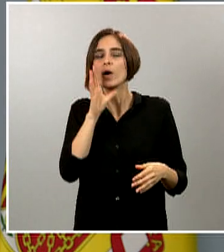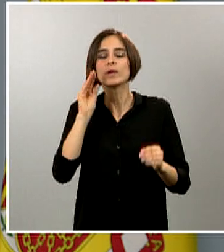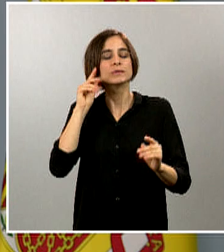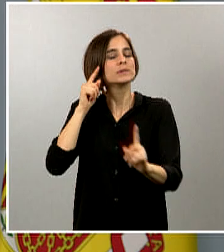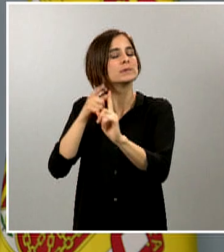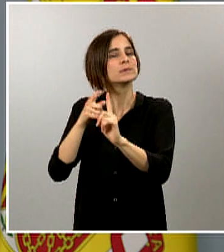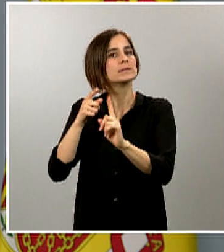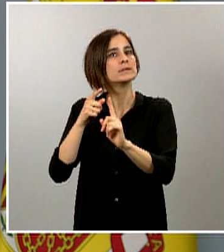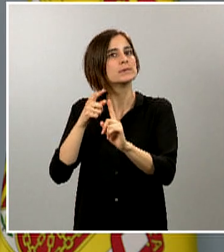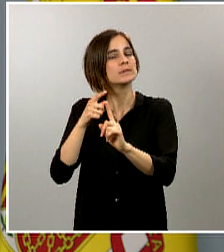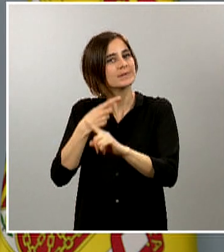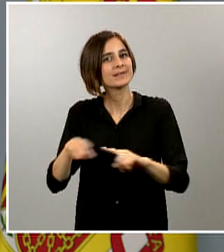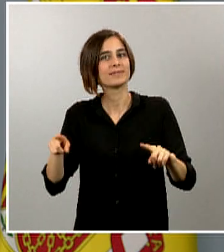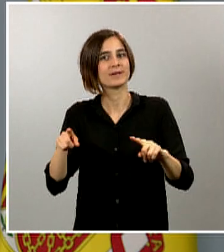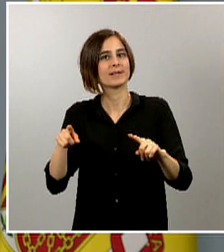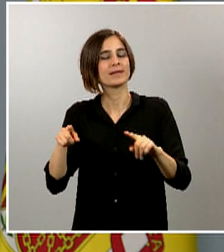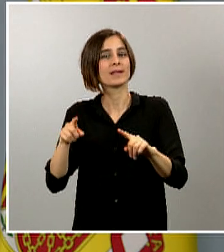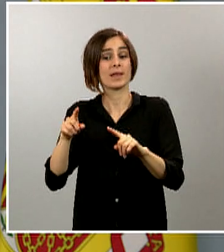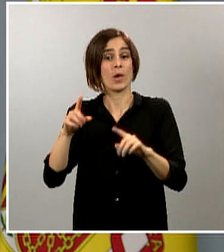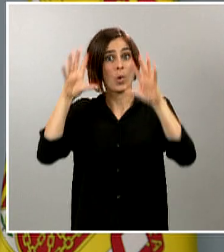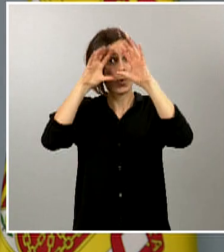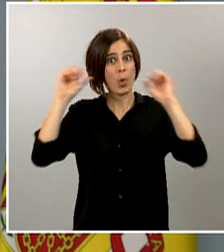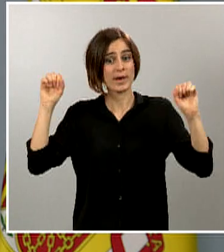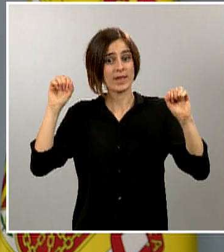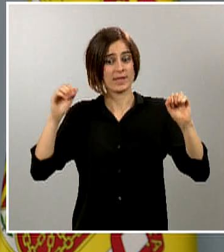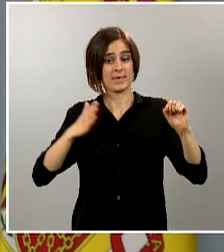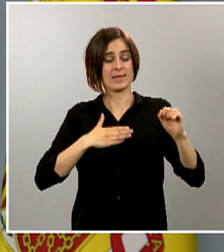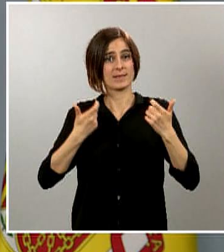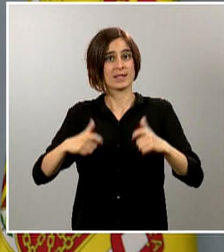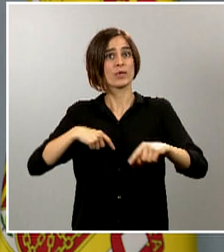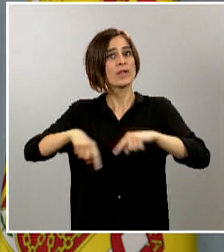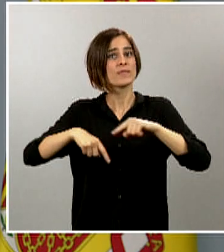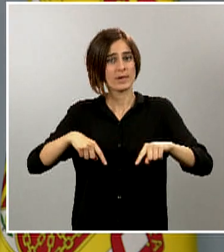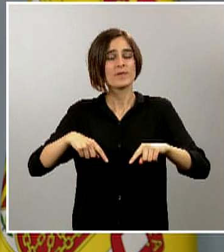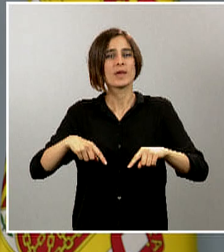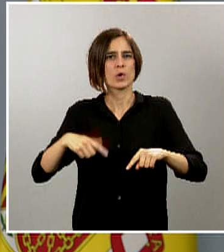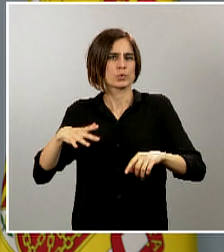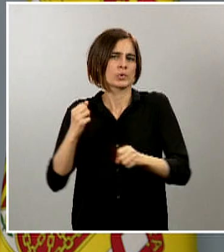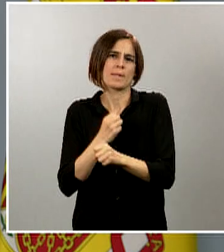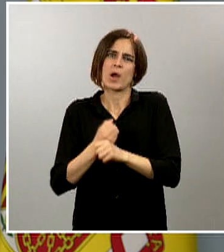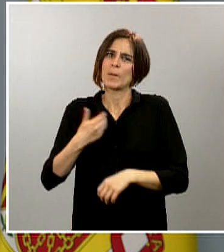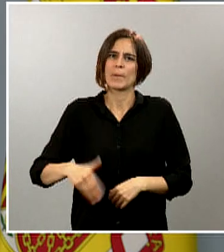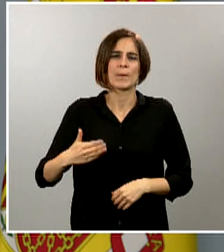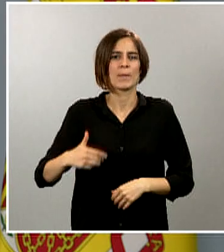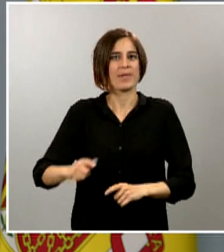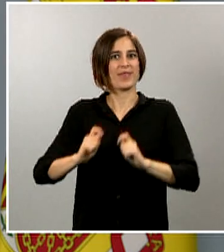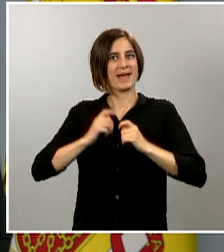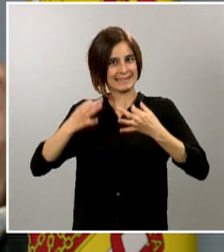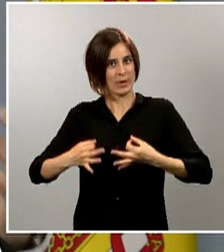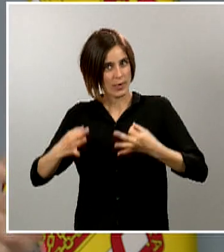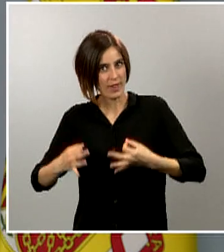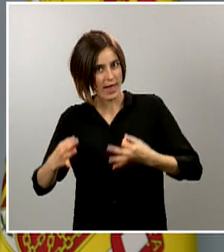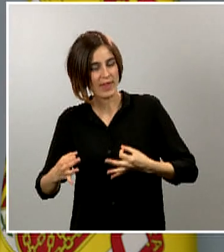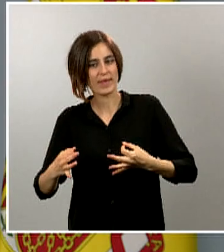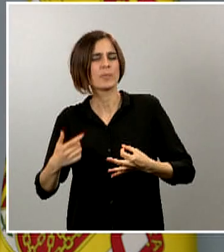Estos días la Guardia Civil, el sector de tráfico al que todos debemos tanto y que nos dan seguridad, y cuando digo la Guardia Civil también digo el servicio de tráfico